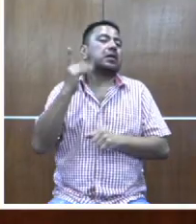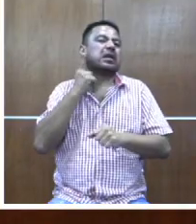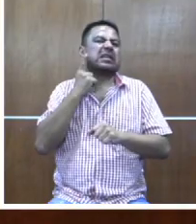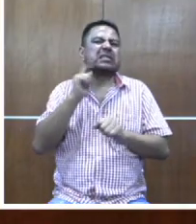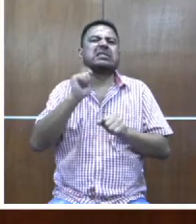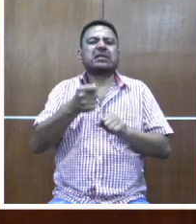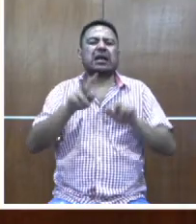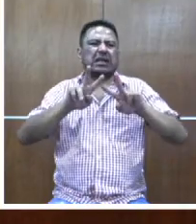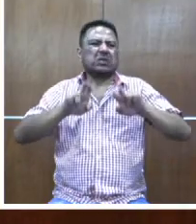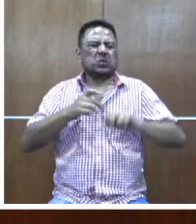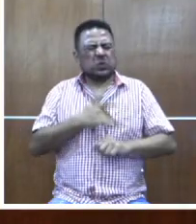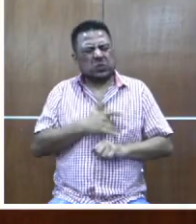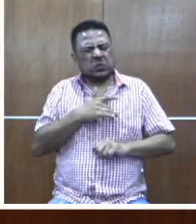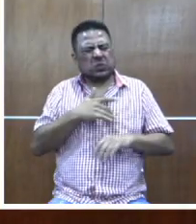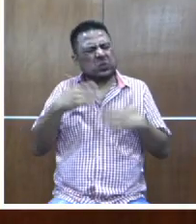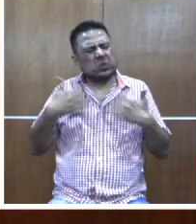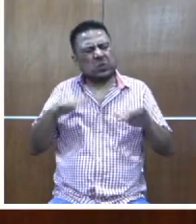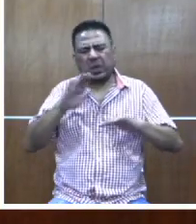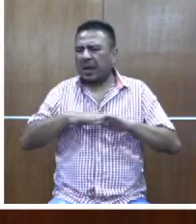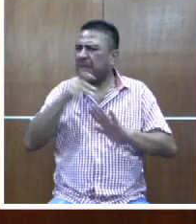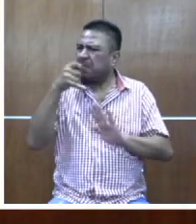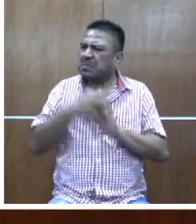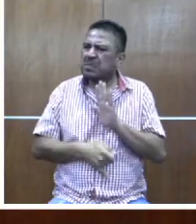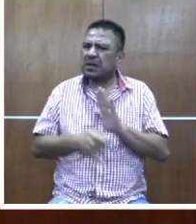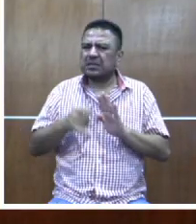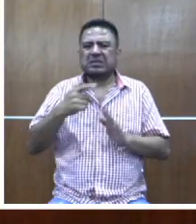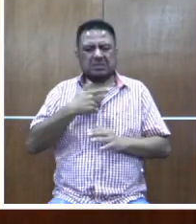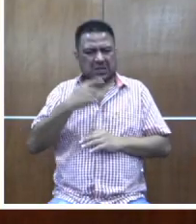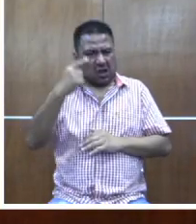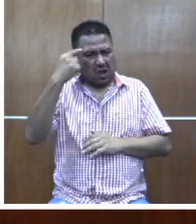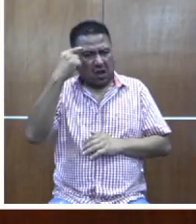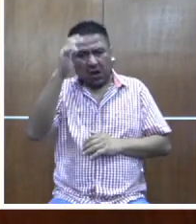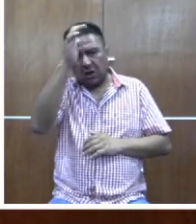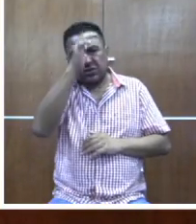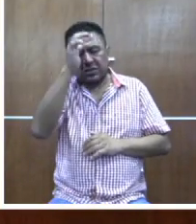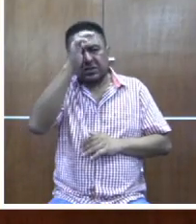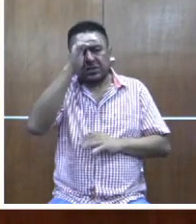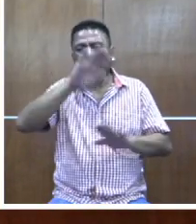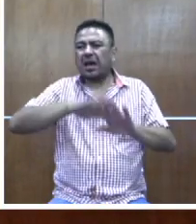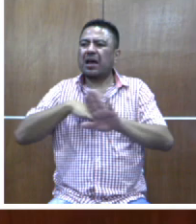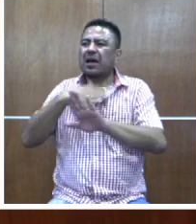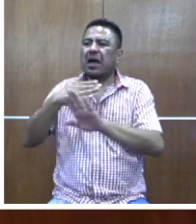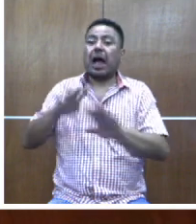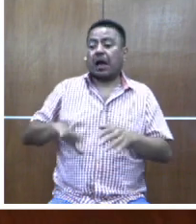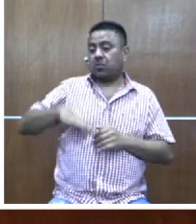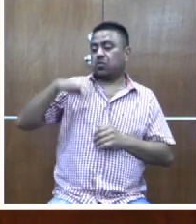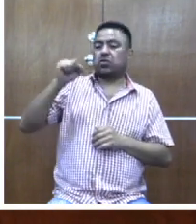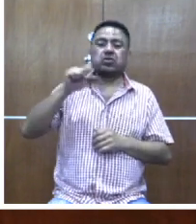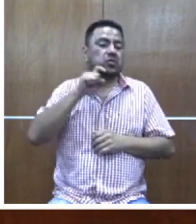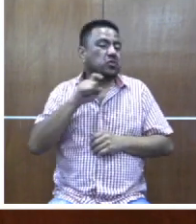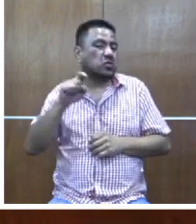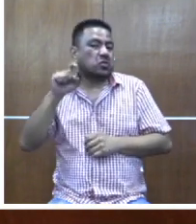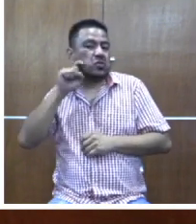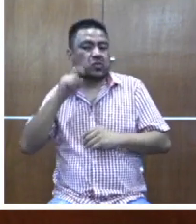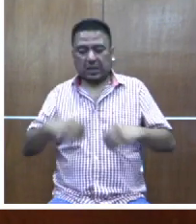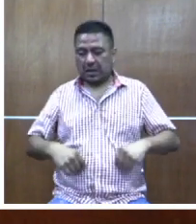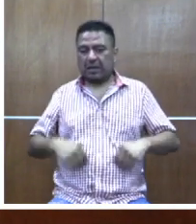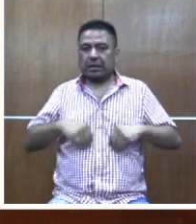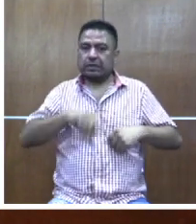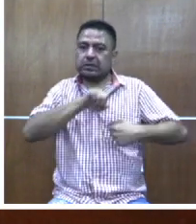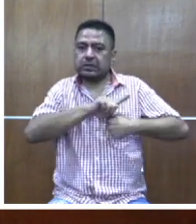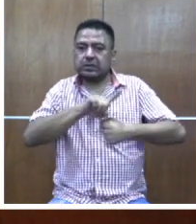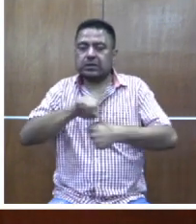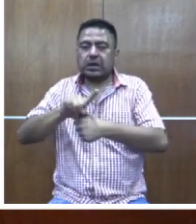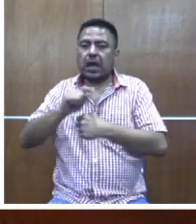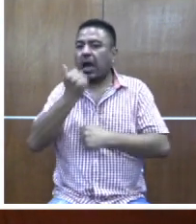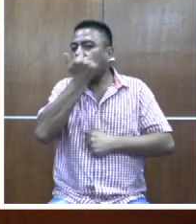tema que duele en lo más profundo de nuestra conciencia: la violencia sexual y el acoso que enfrentan diariamente